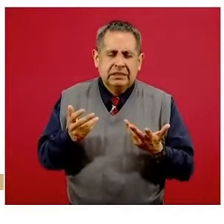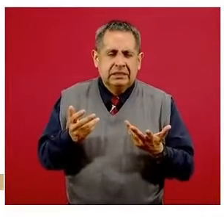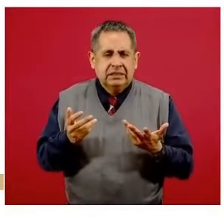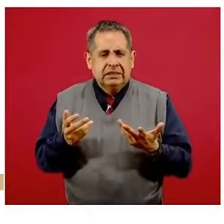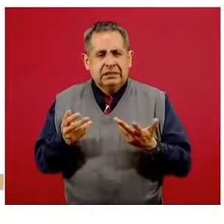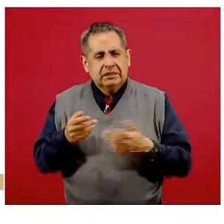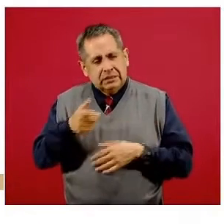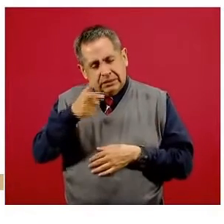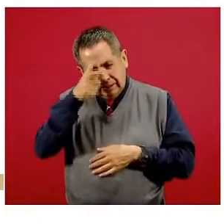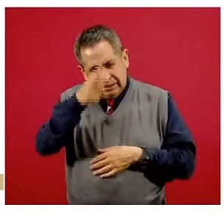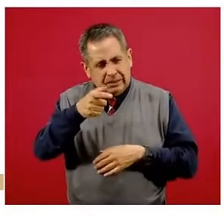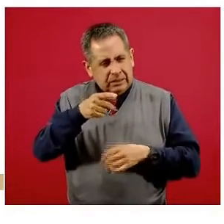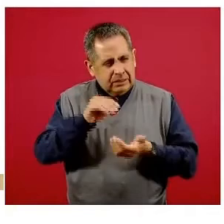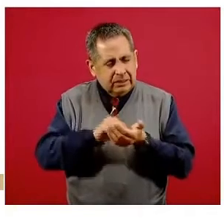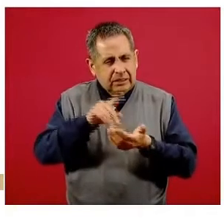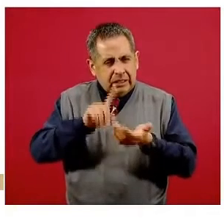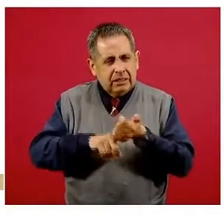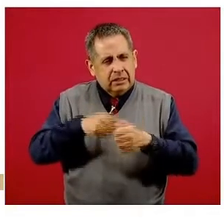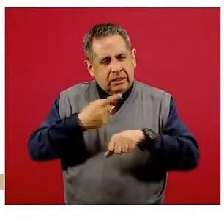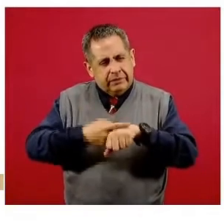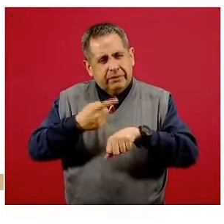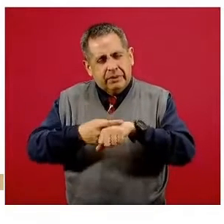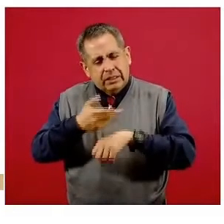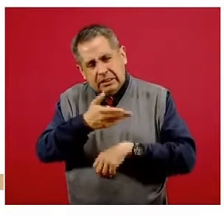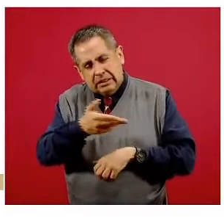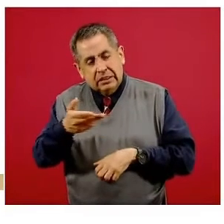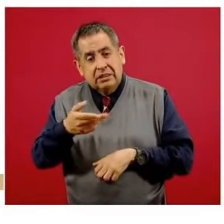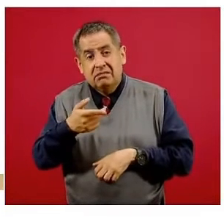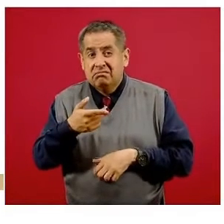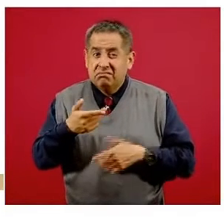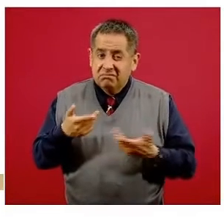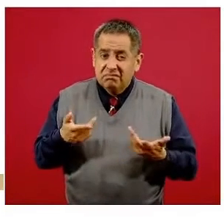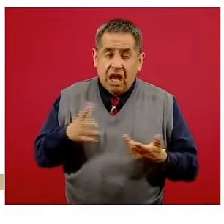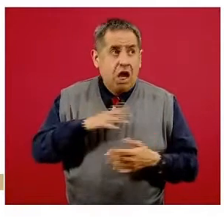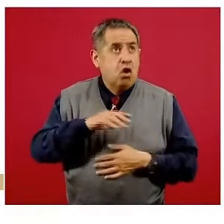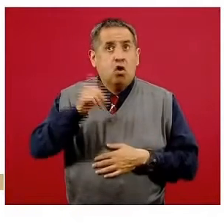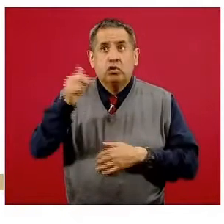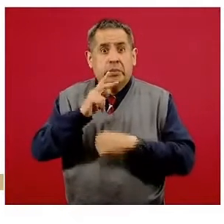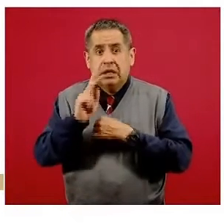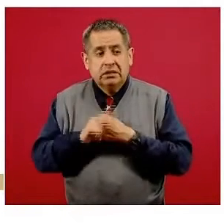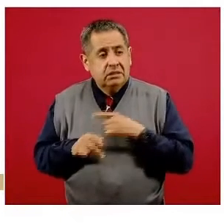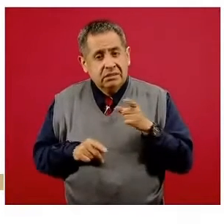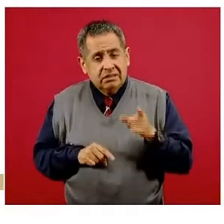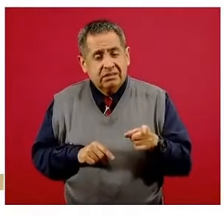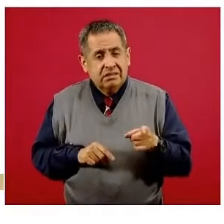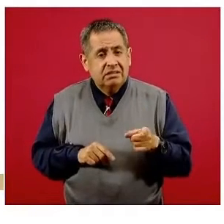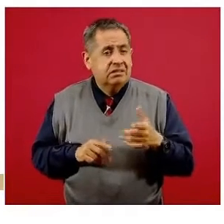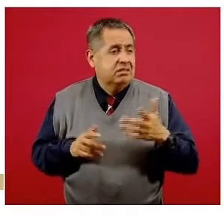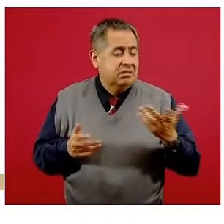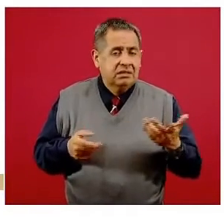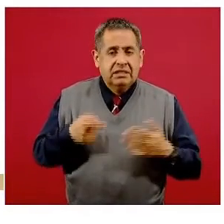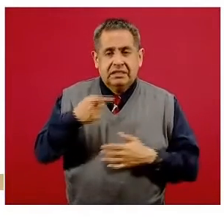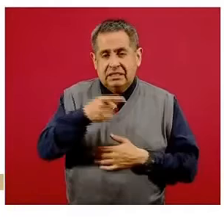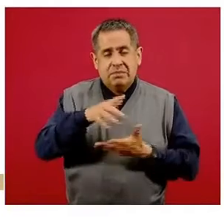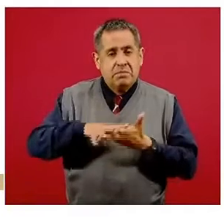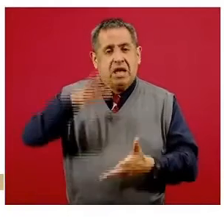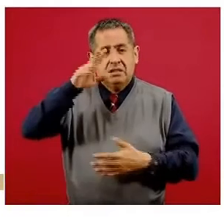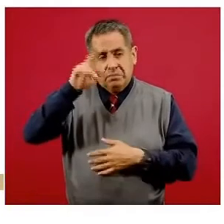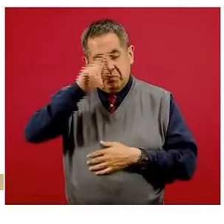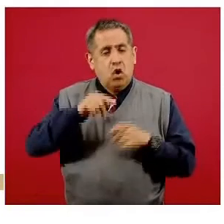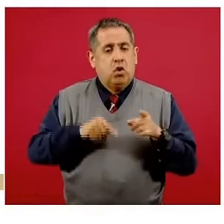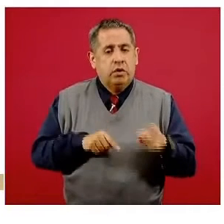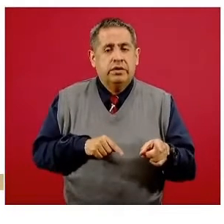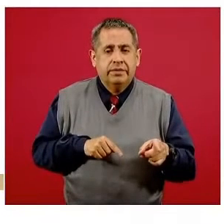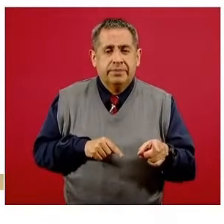de prevalencia de esta enfermedad con respecto a otros países es el mayor,